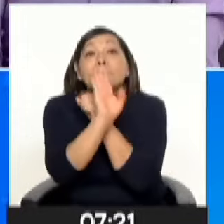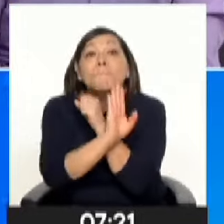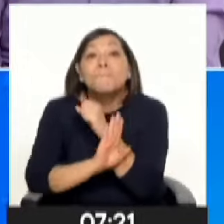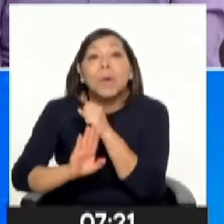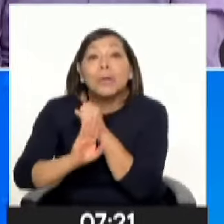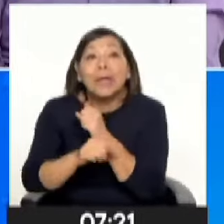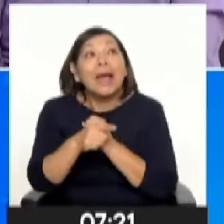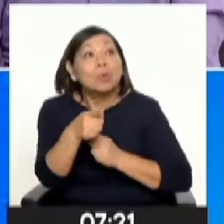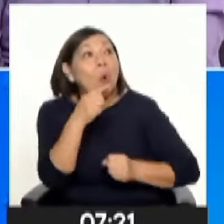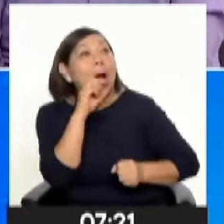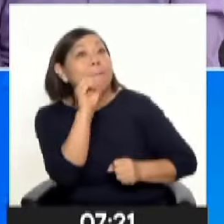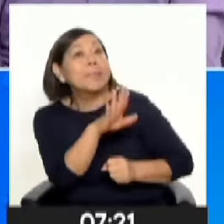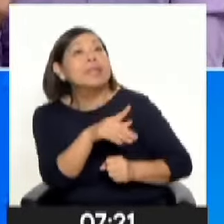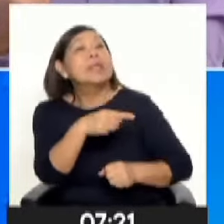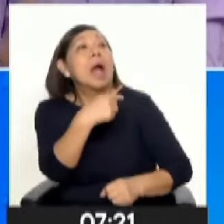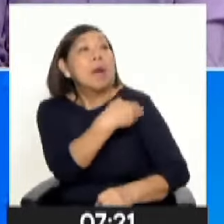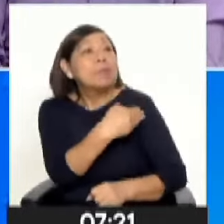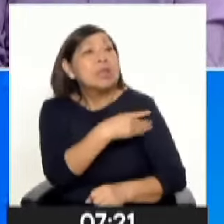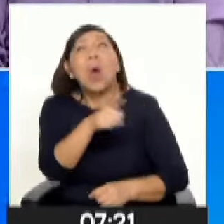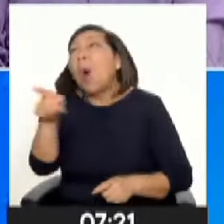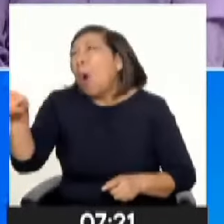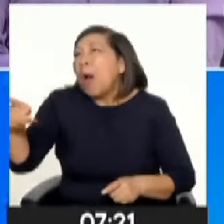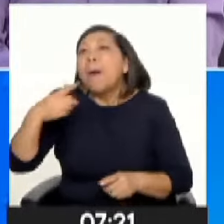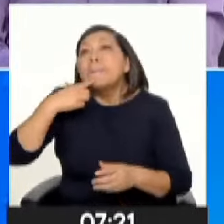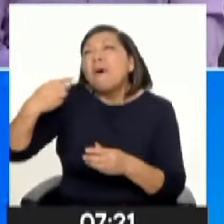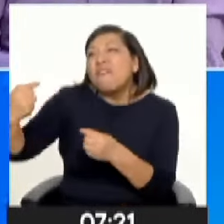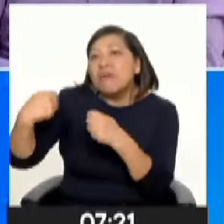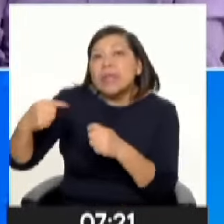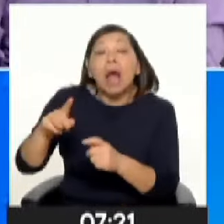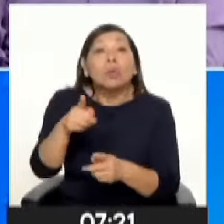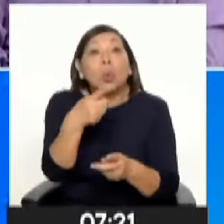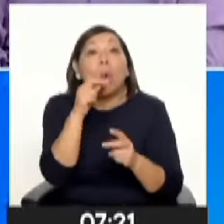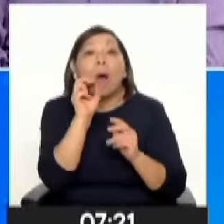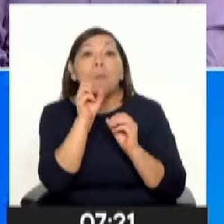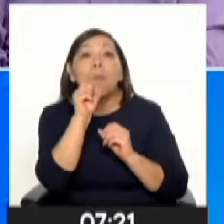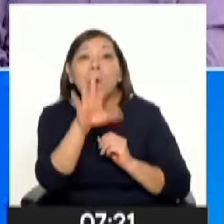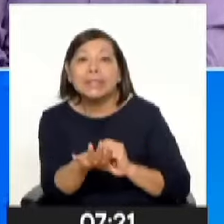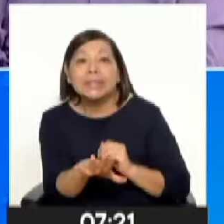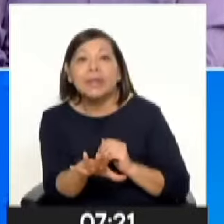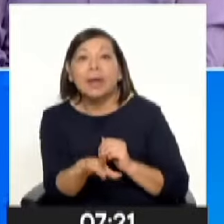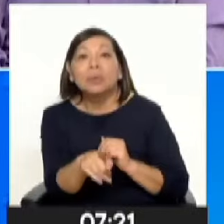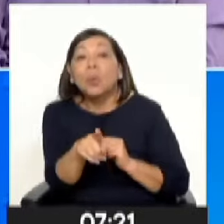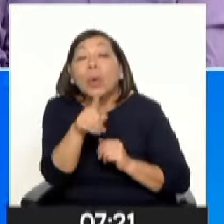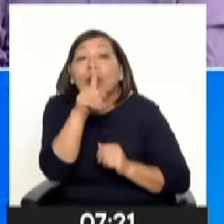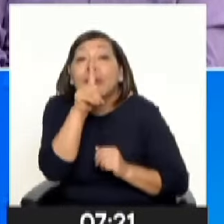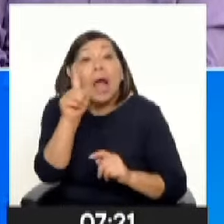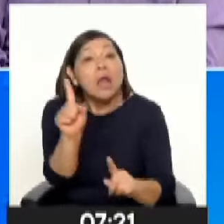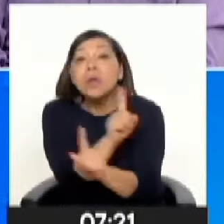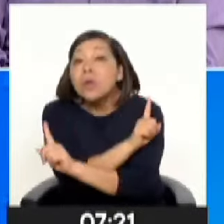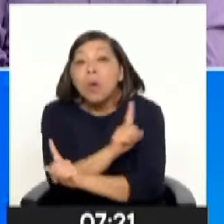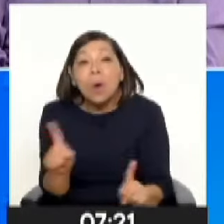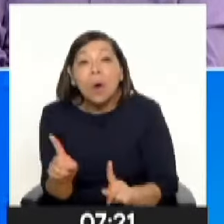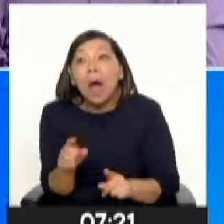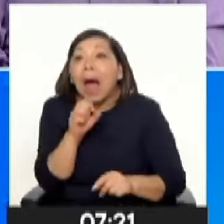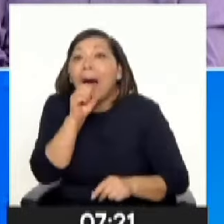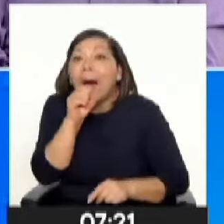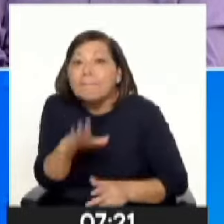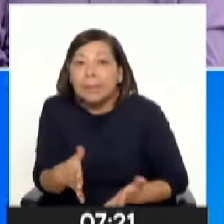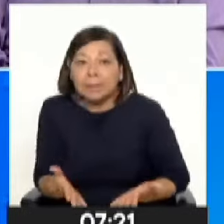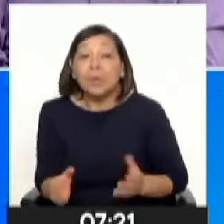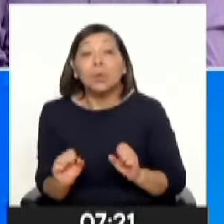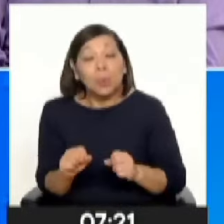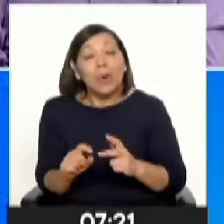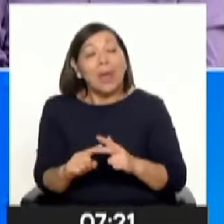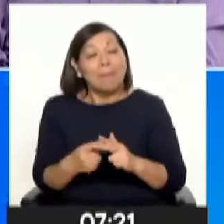y a estos individuos los empezamos a visibilizar y a condenar adecuadamente, creo que